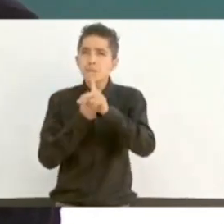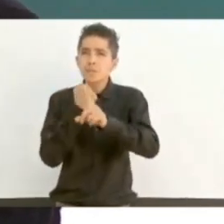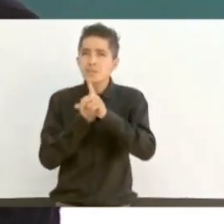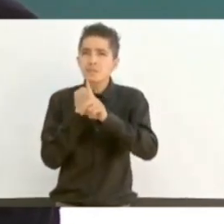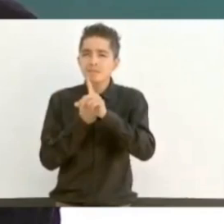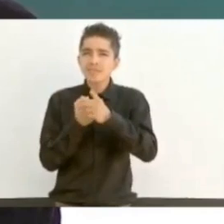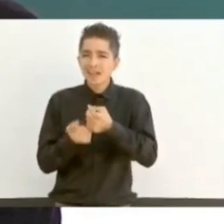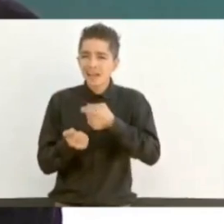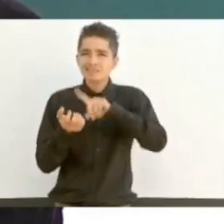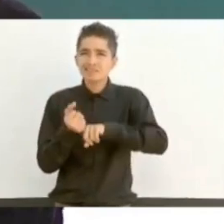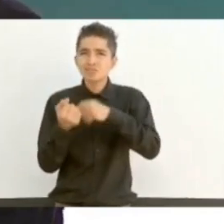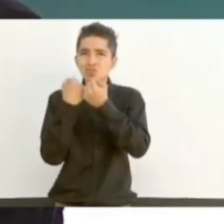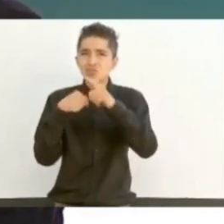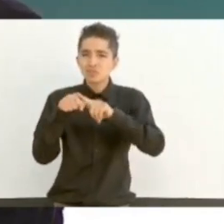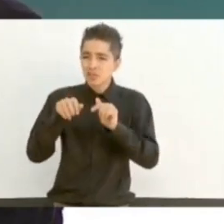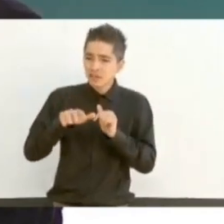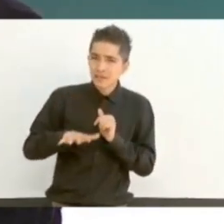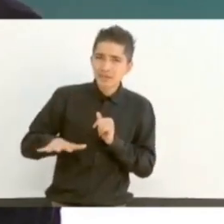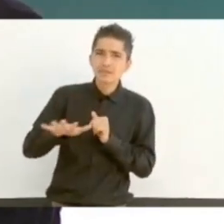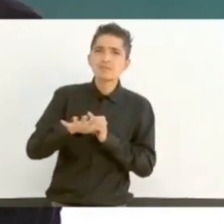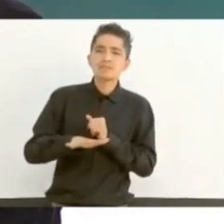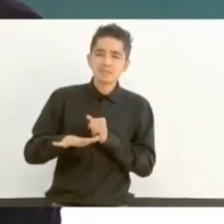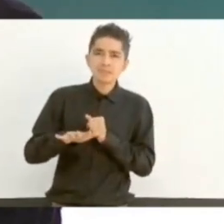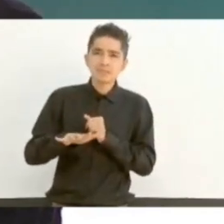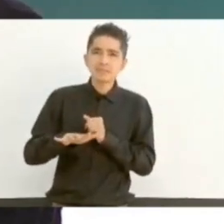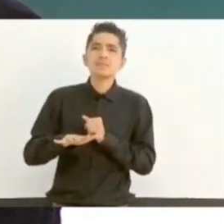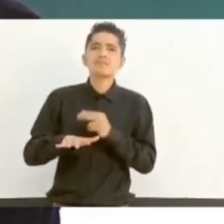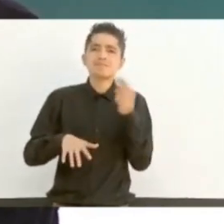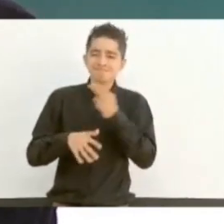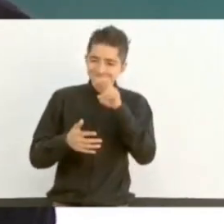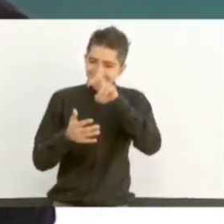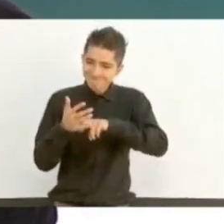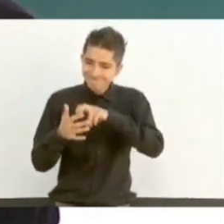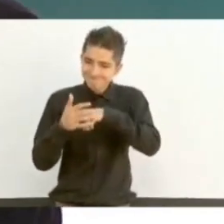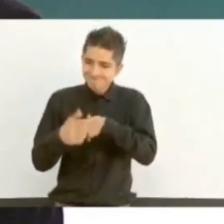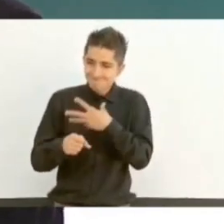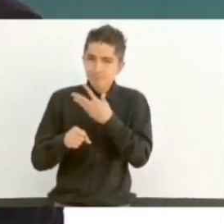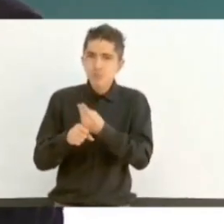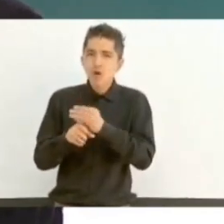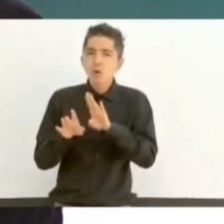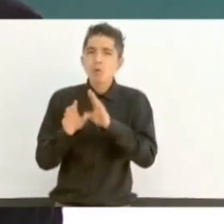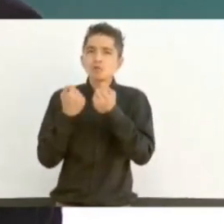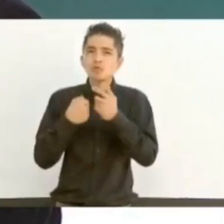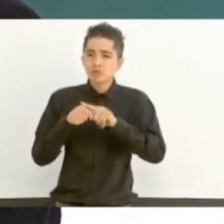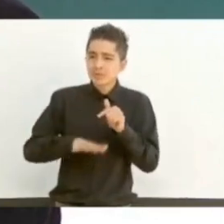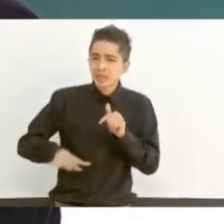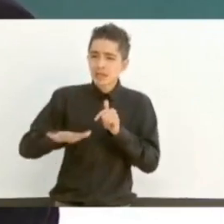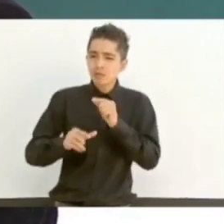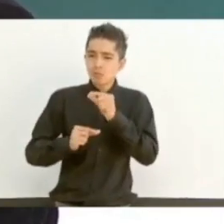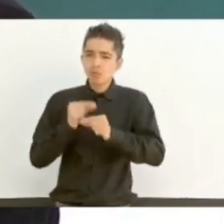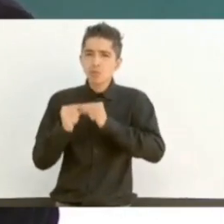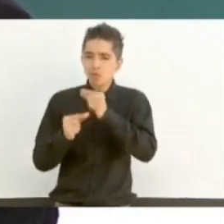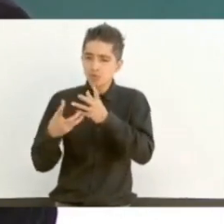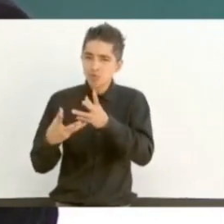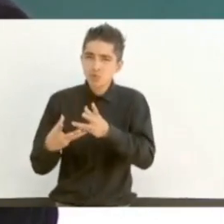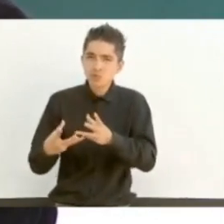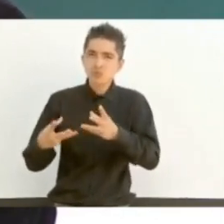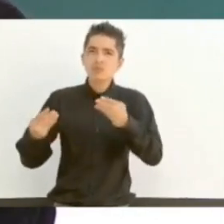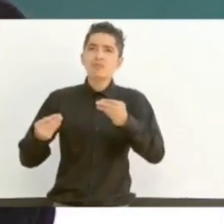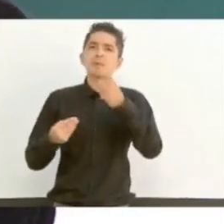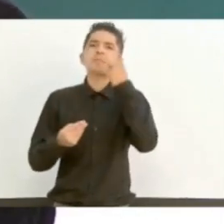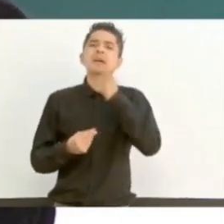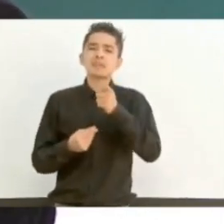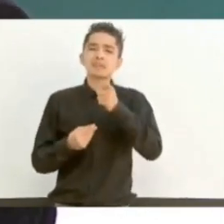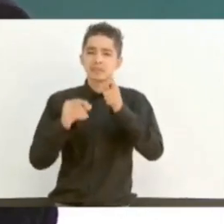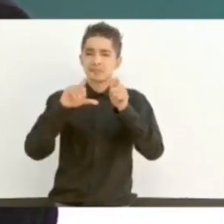problemas sociales, reconstruyendo el tejido social para